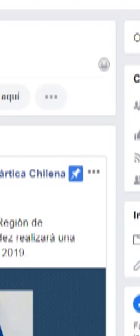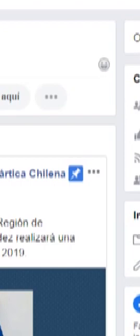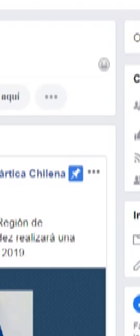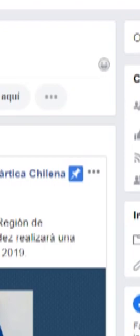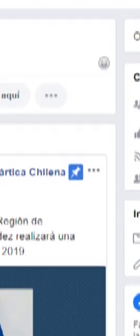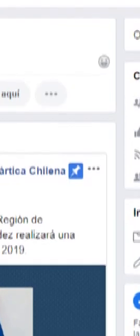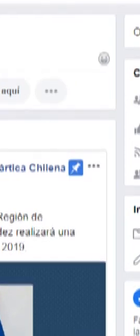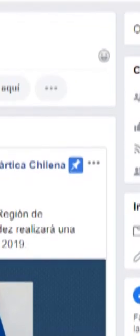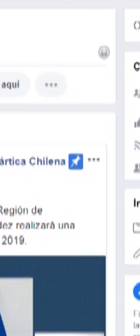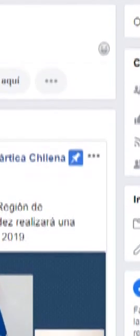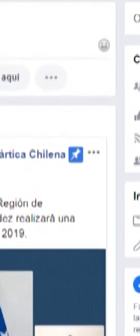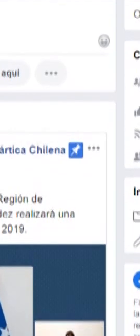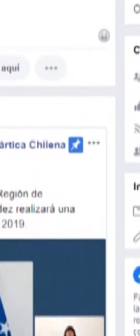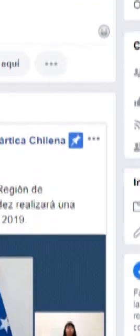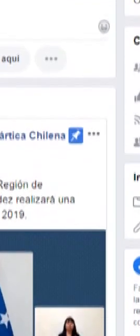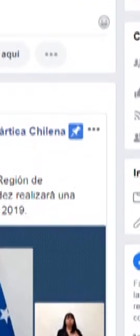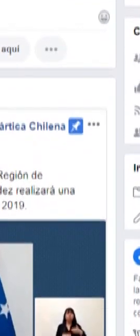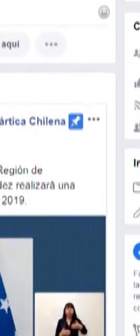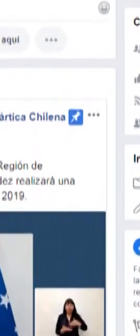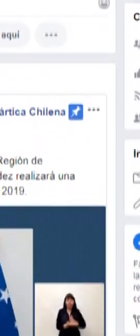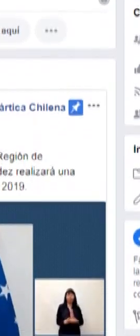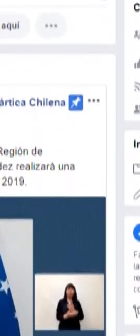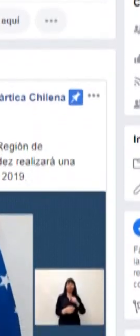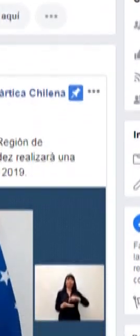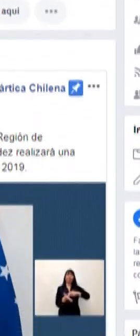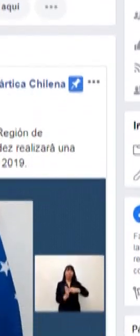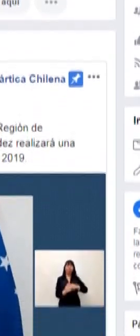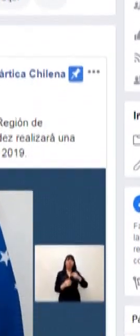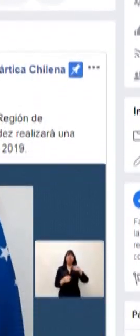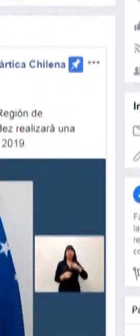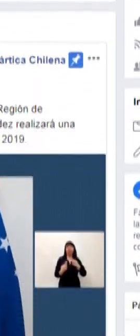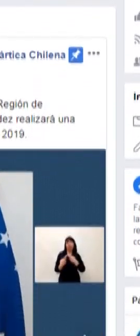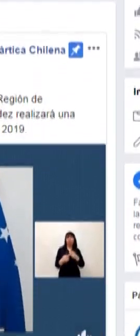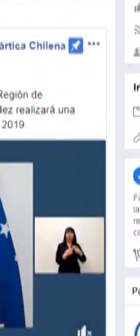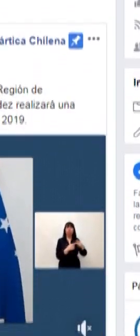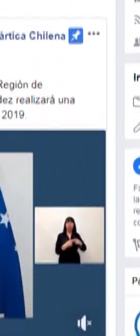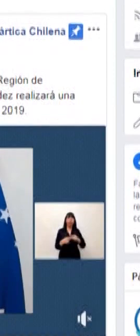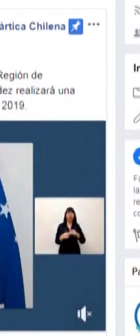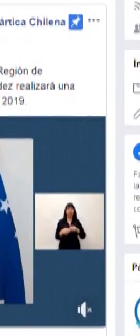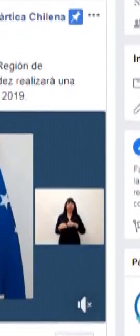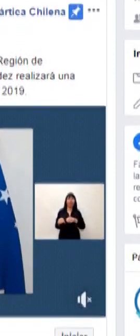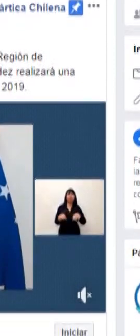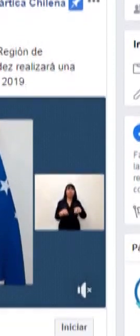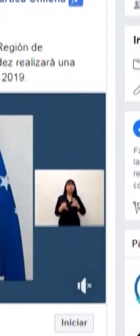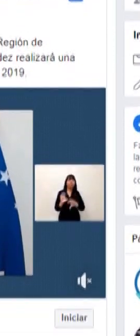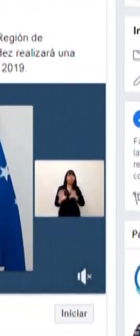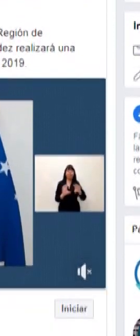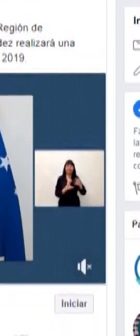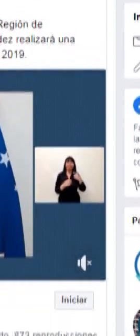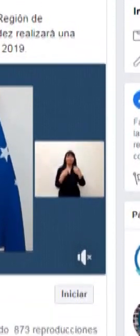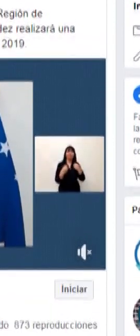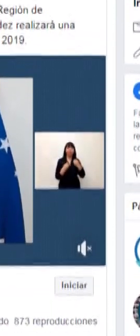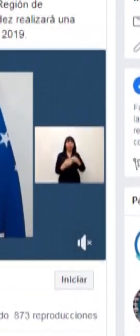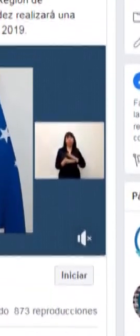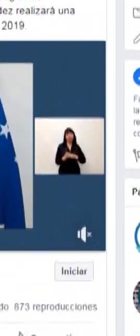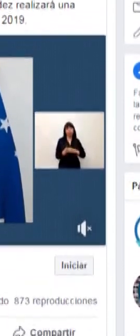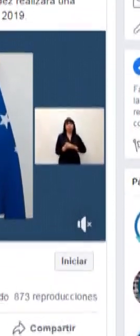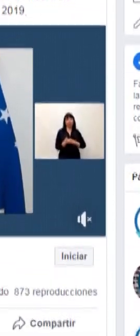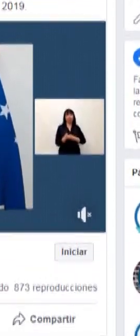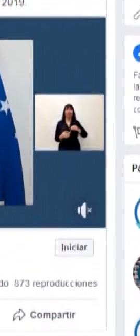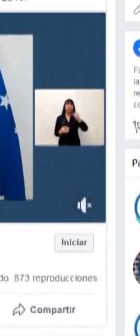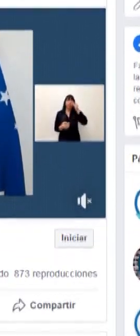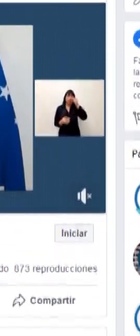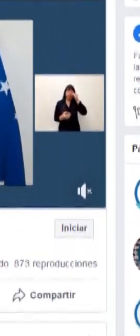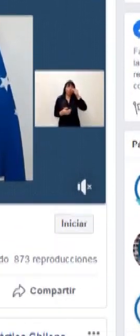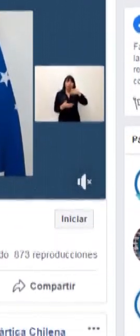A través de la cuenta de la Intendencia en Facebook, el jefe de gobierno regional detalló en media hora los principales avances de su gestión